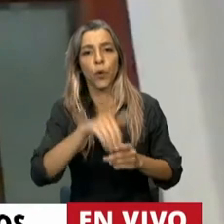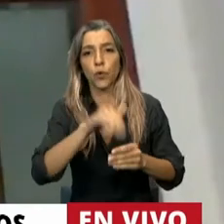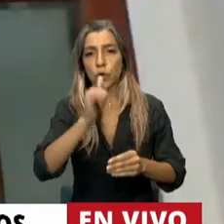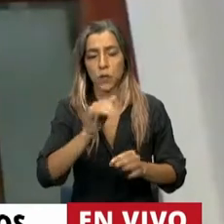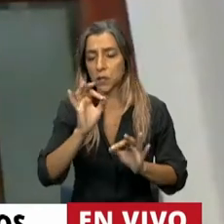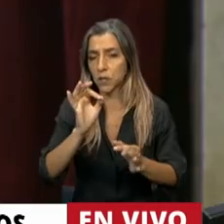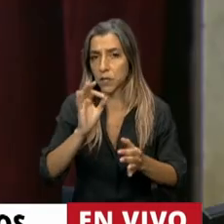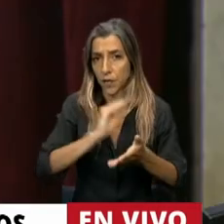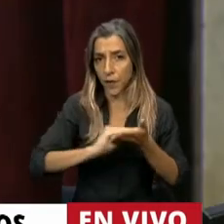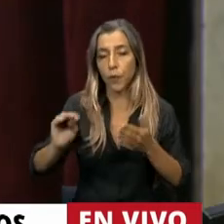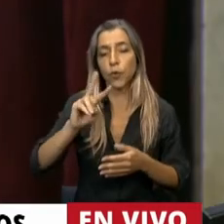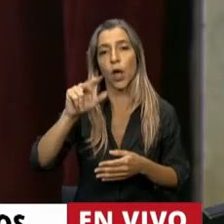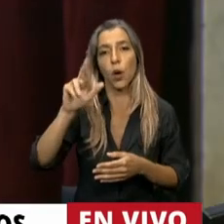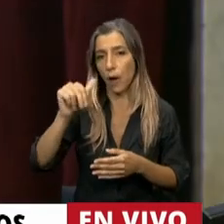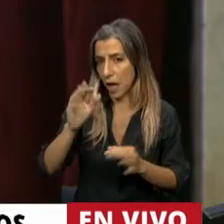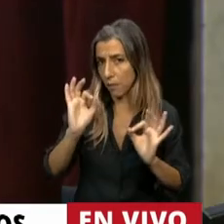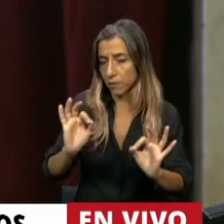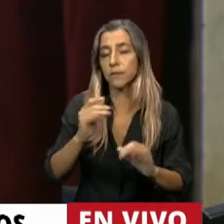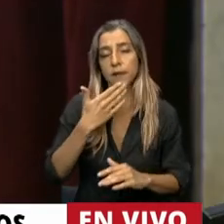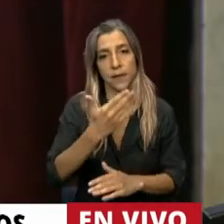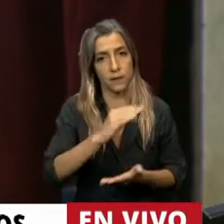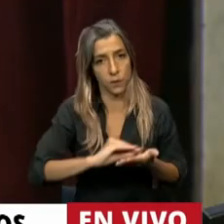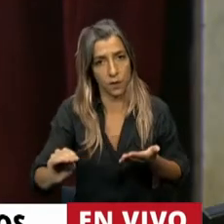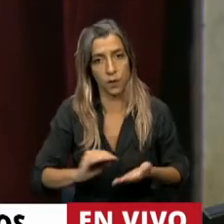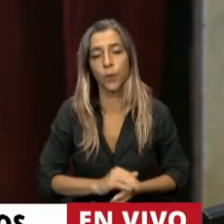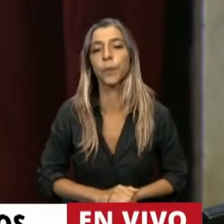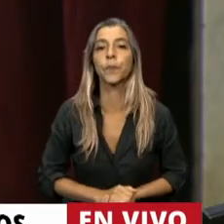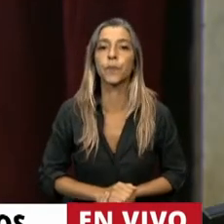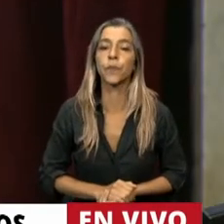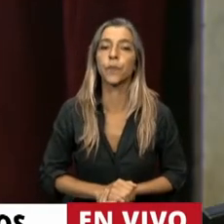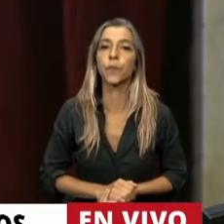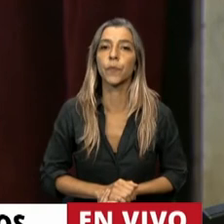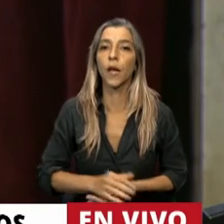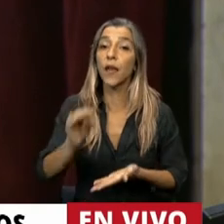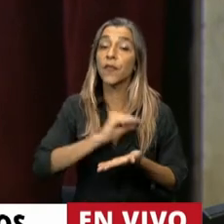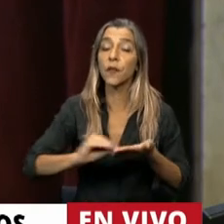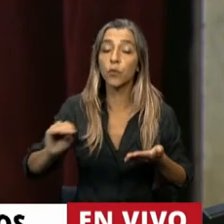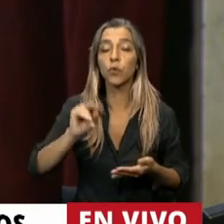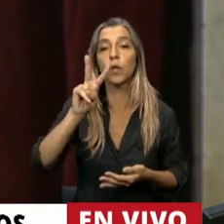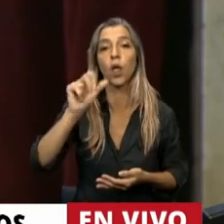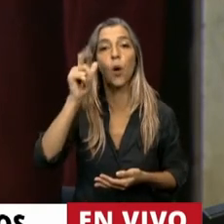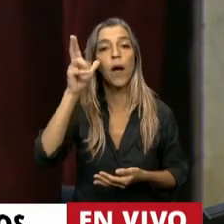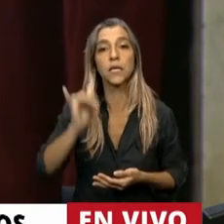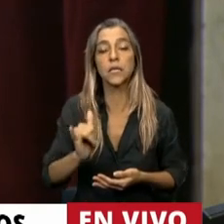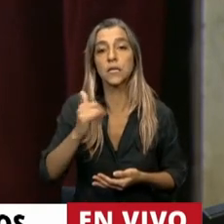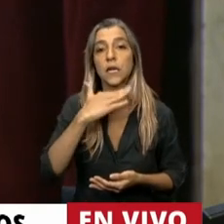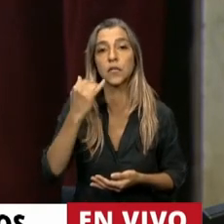jorge vara gracias diputado diputado vázquez juan